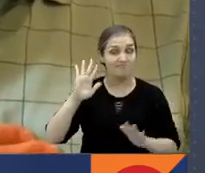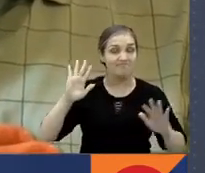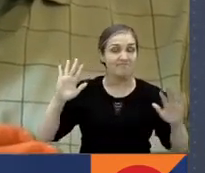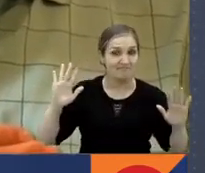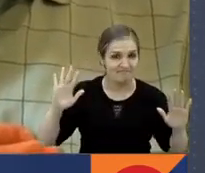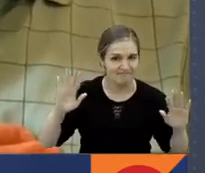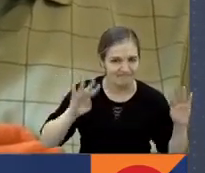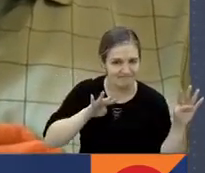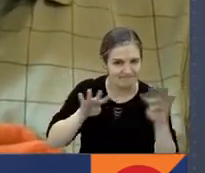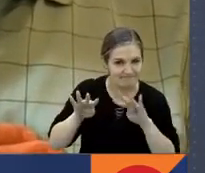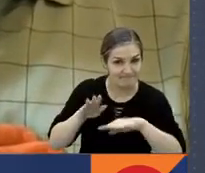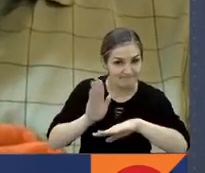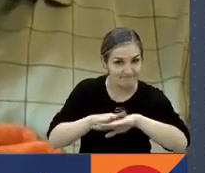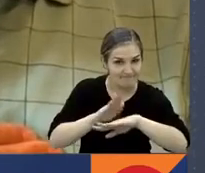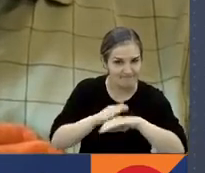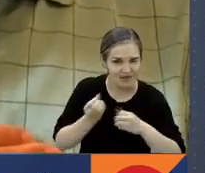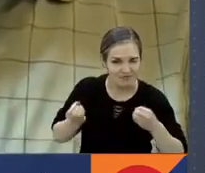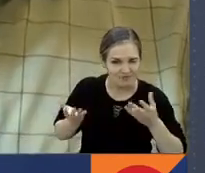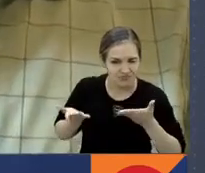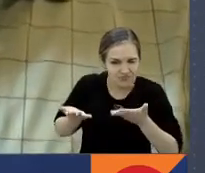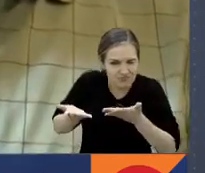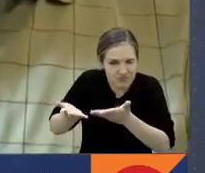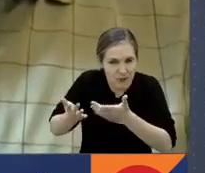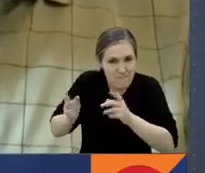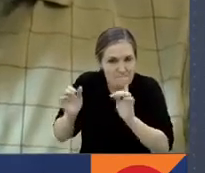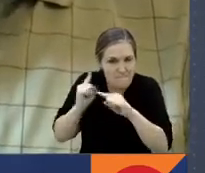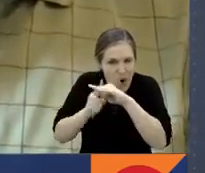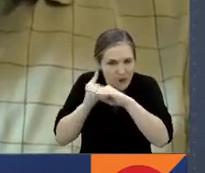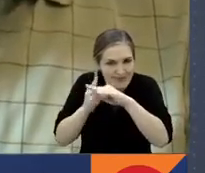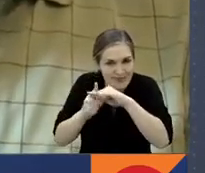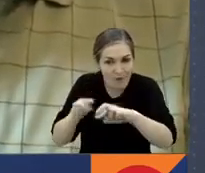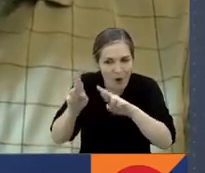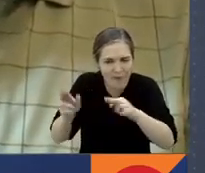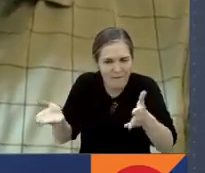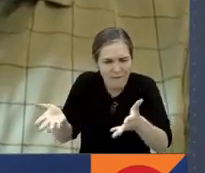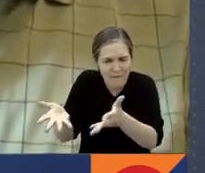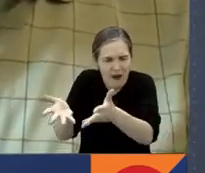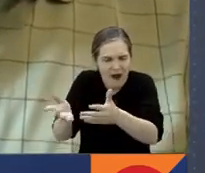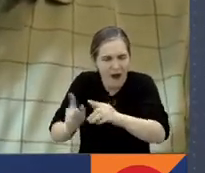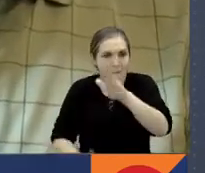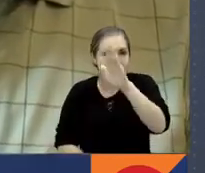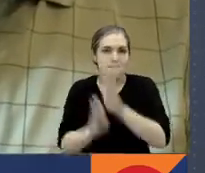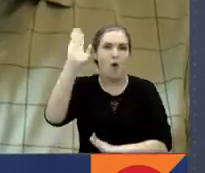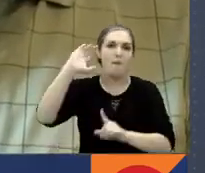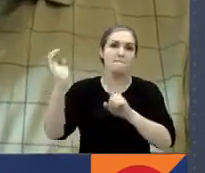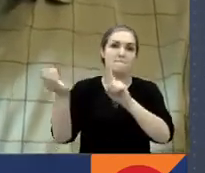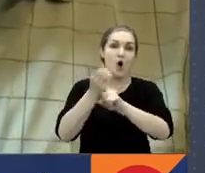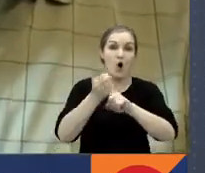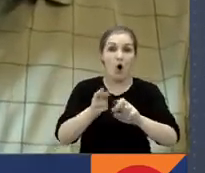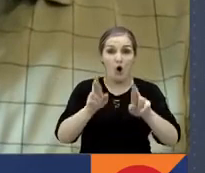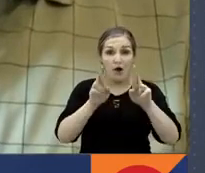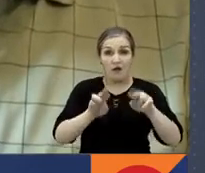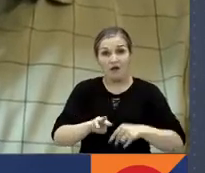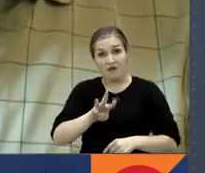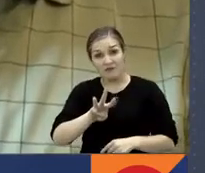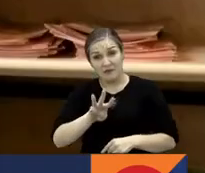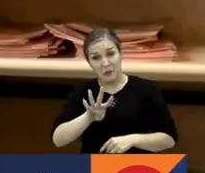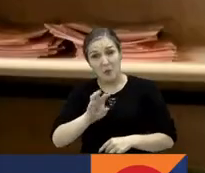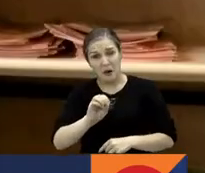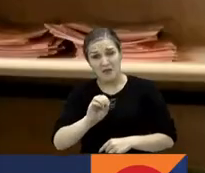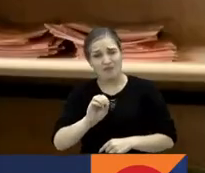toda la atención y la energía positiva, porque considero con estos registros que Luis Javier mejorará su marca y